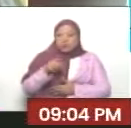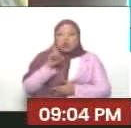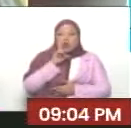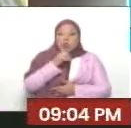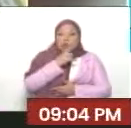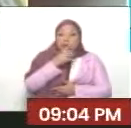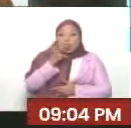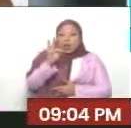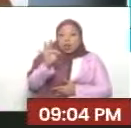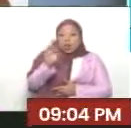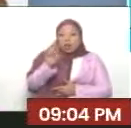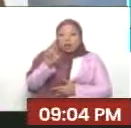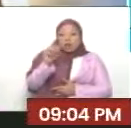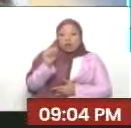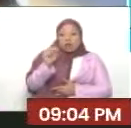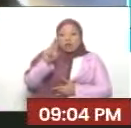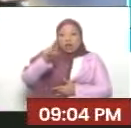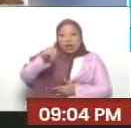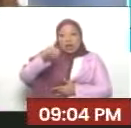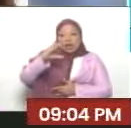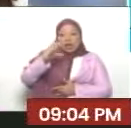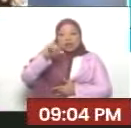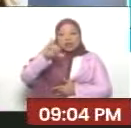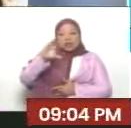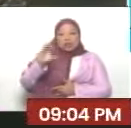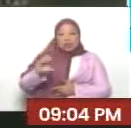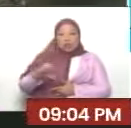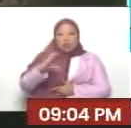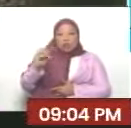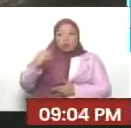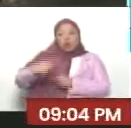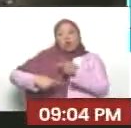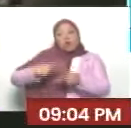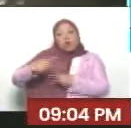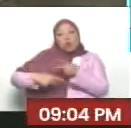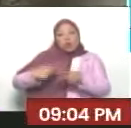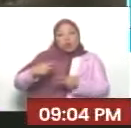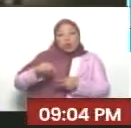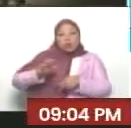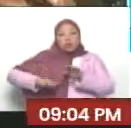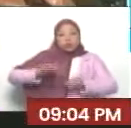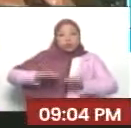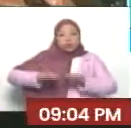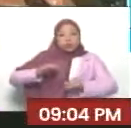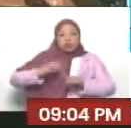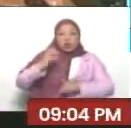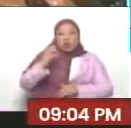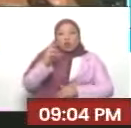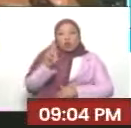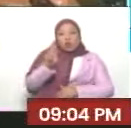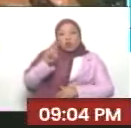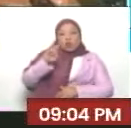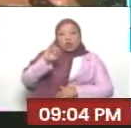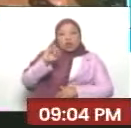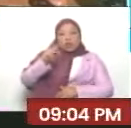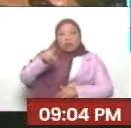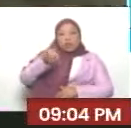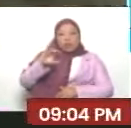Francisco Taguaripano, del Consejo de Campesinos Tierra Productiva de Curiepe, la gente de Curiepe, vale, la gente de